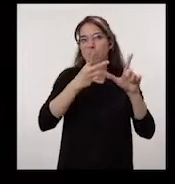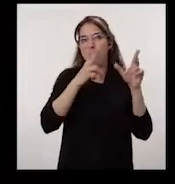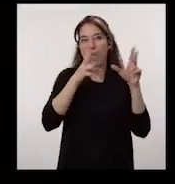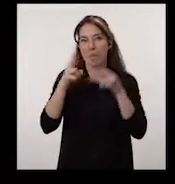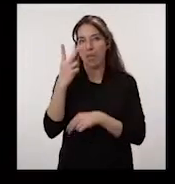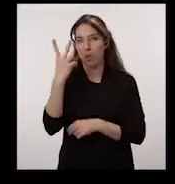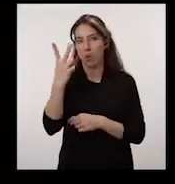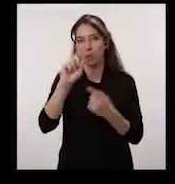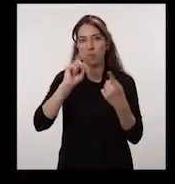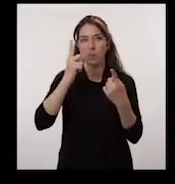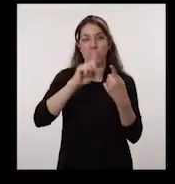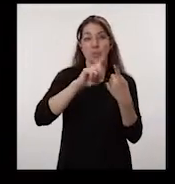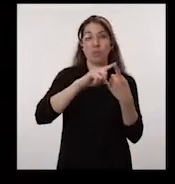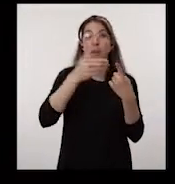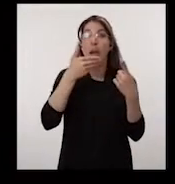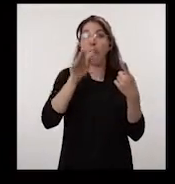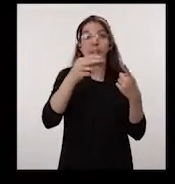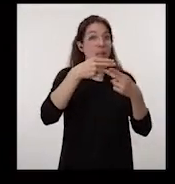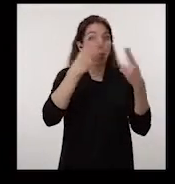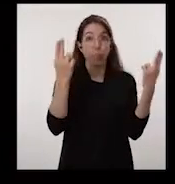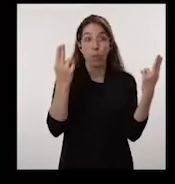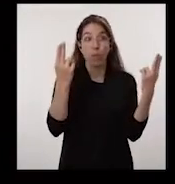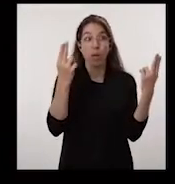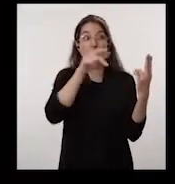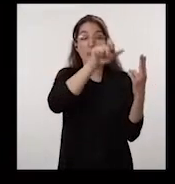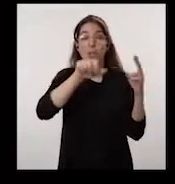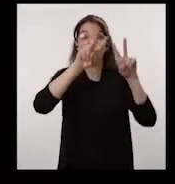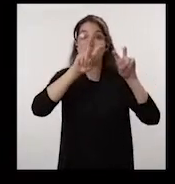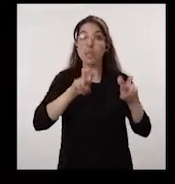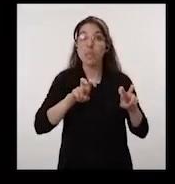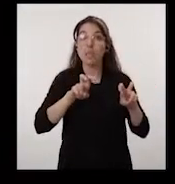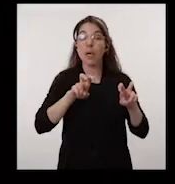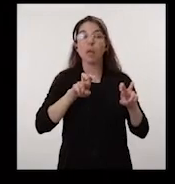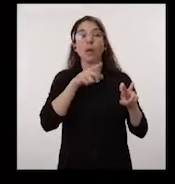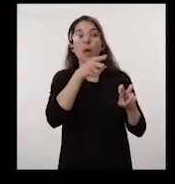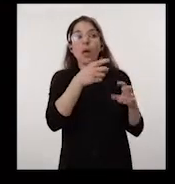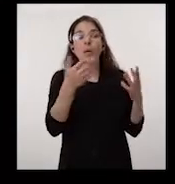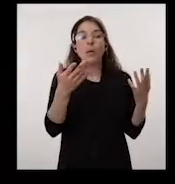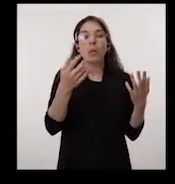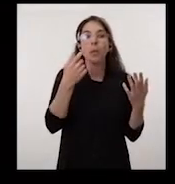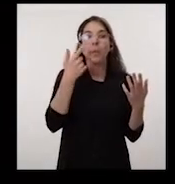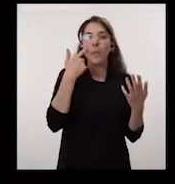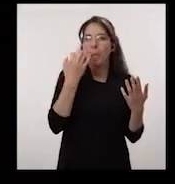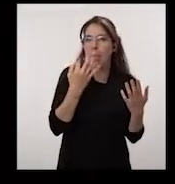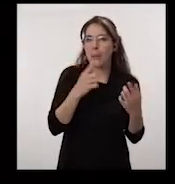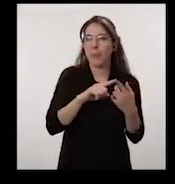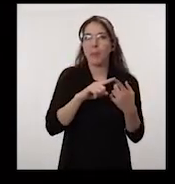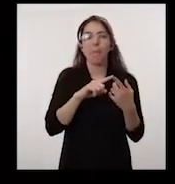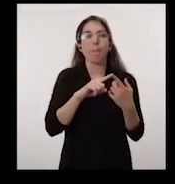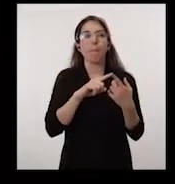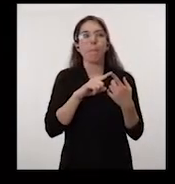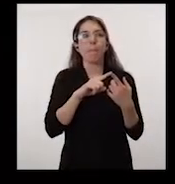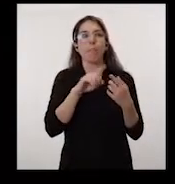parte abierta y pública nuestros investigadores pueden encontrar desde una agenda de eventos